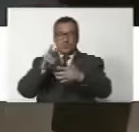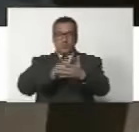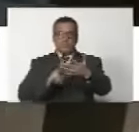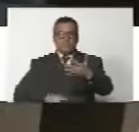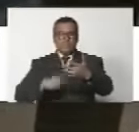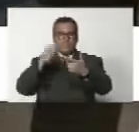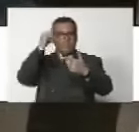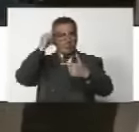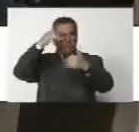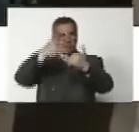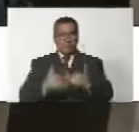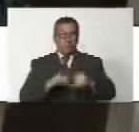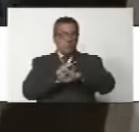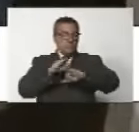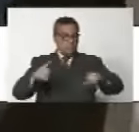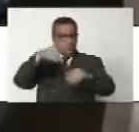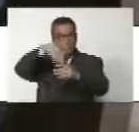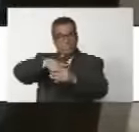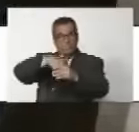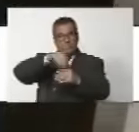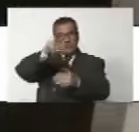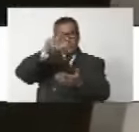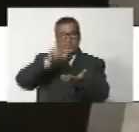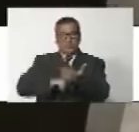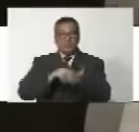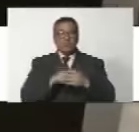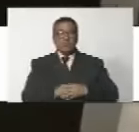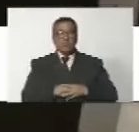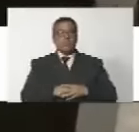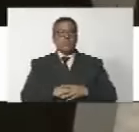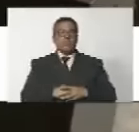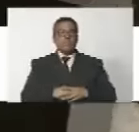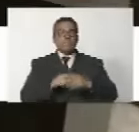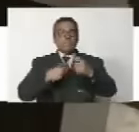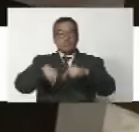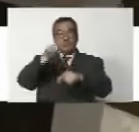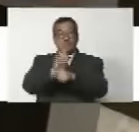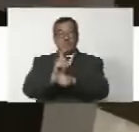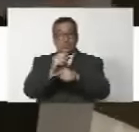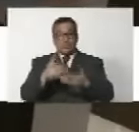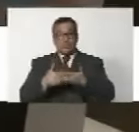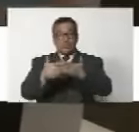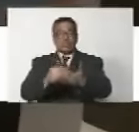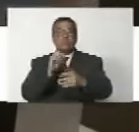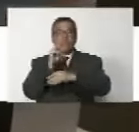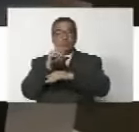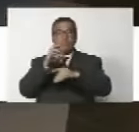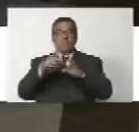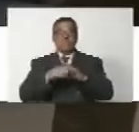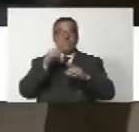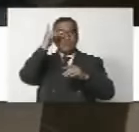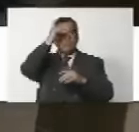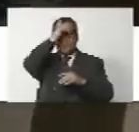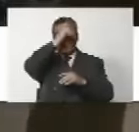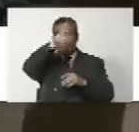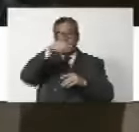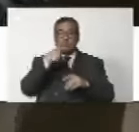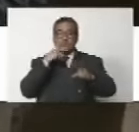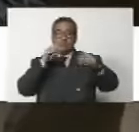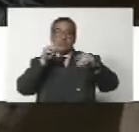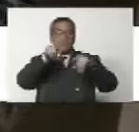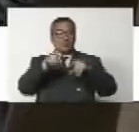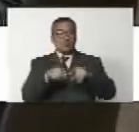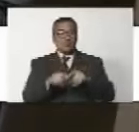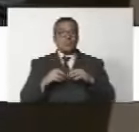lectura del orden del día. Una vez leído y sometido a votación, resultó aprobado. Único, discurso de orden a cargo del diputado Diosdado Cabello Rondón